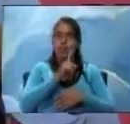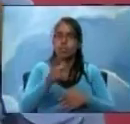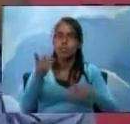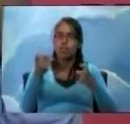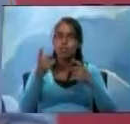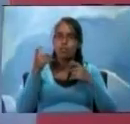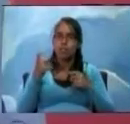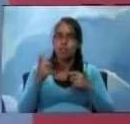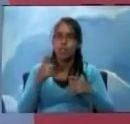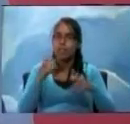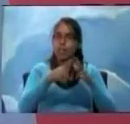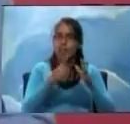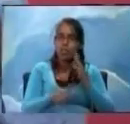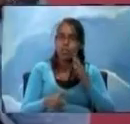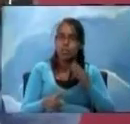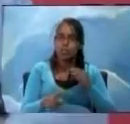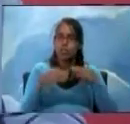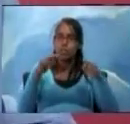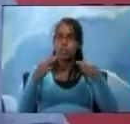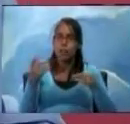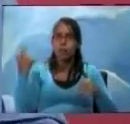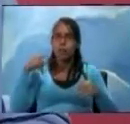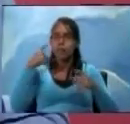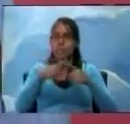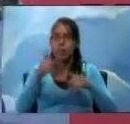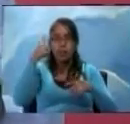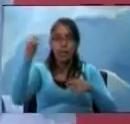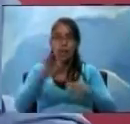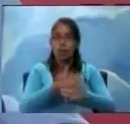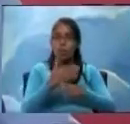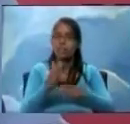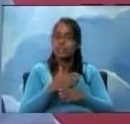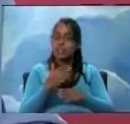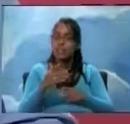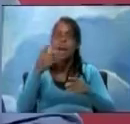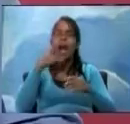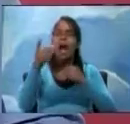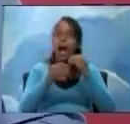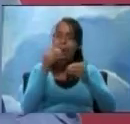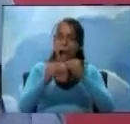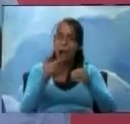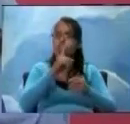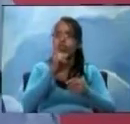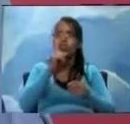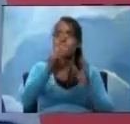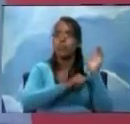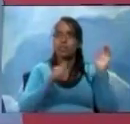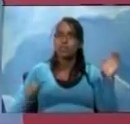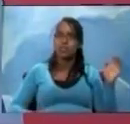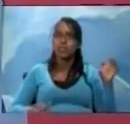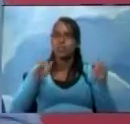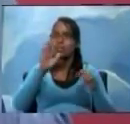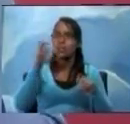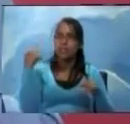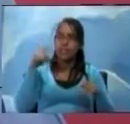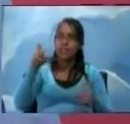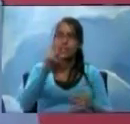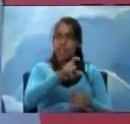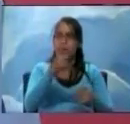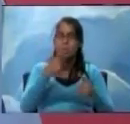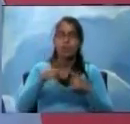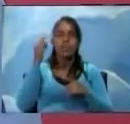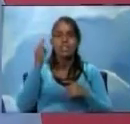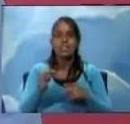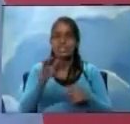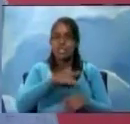falta las cosas básicas, pero que tiene para compartir, hágalo en el nombre del Señor. Y así usted tenga necesidad, pero que